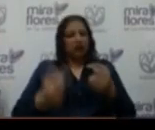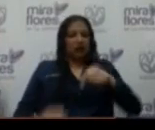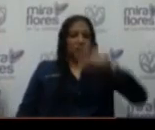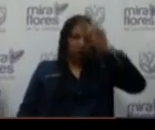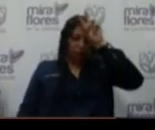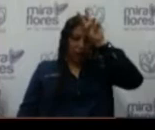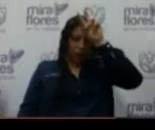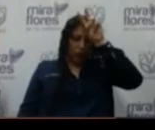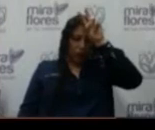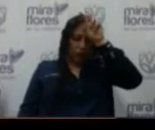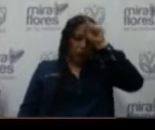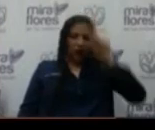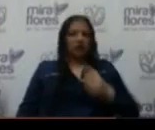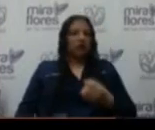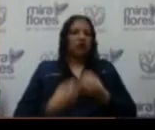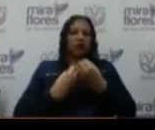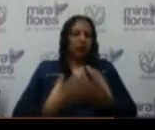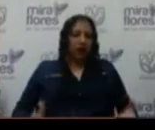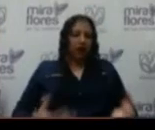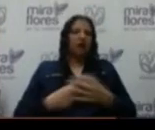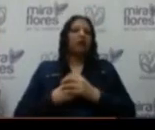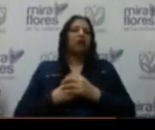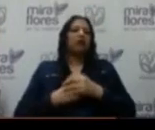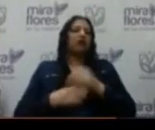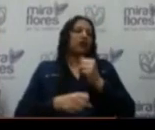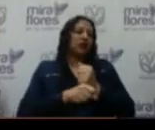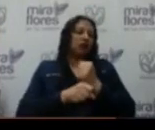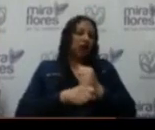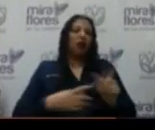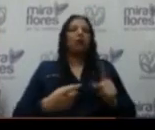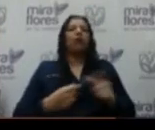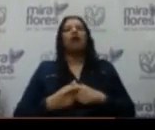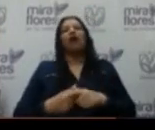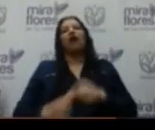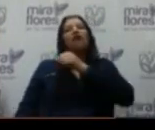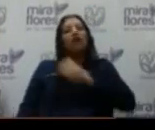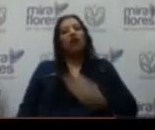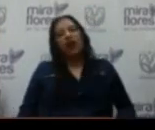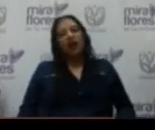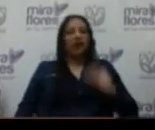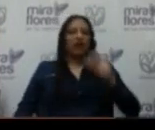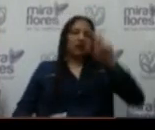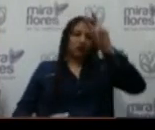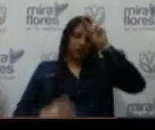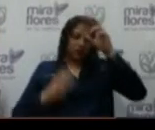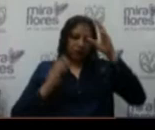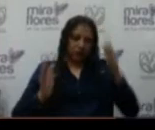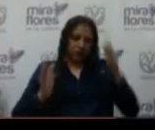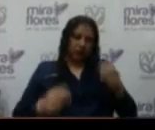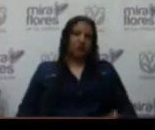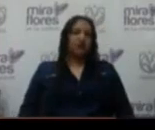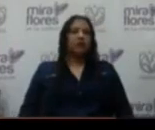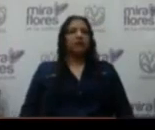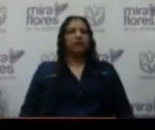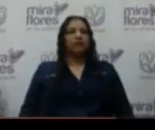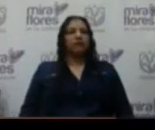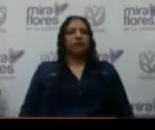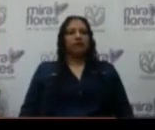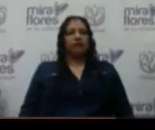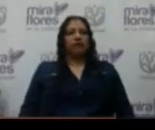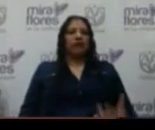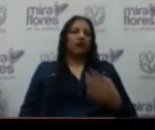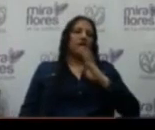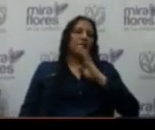el Perú no se pierda por la obra o por la inacción de los peruanos". Cerramos comillas de lo dicho